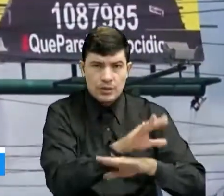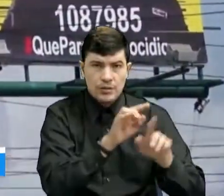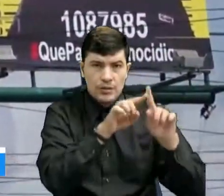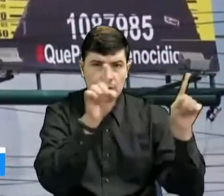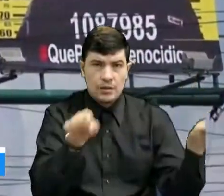ferrocarril